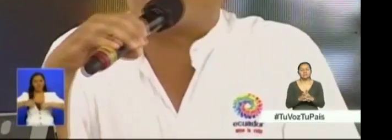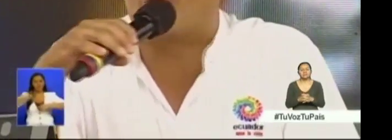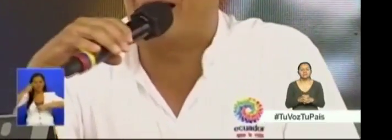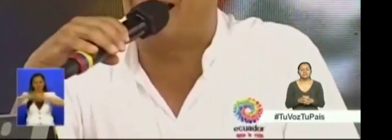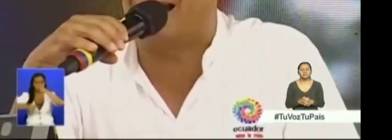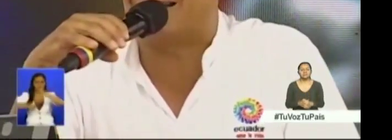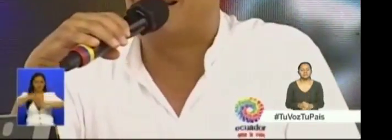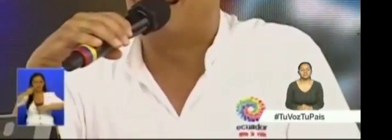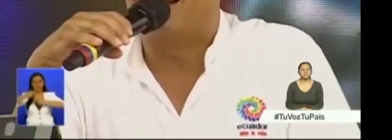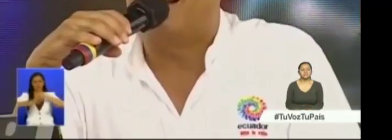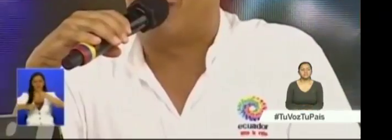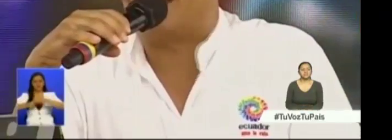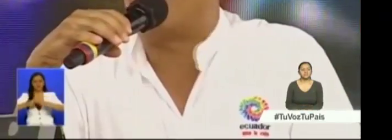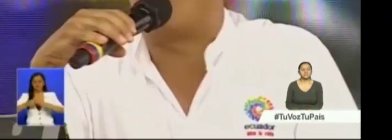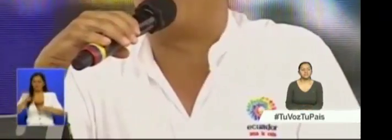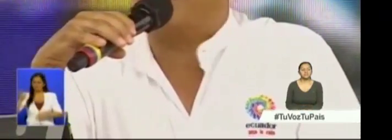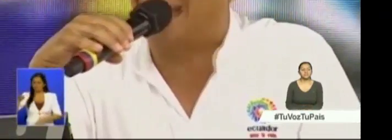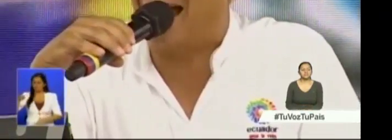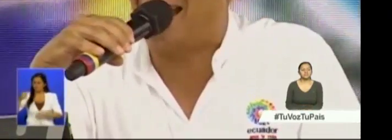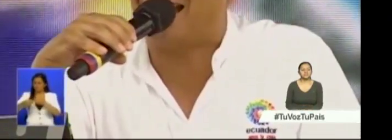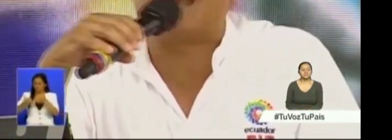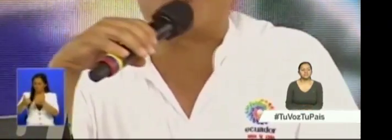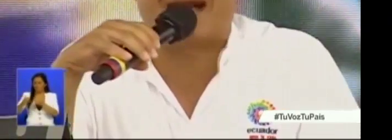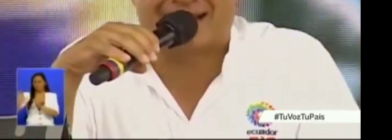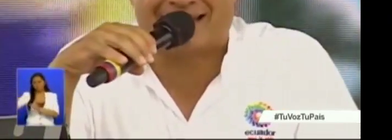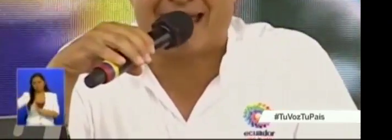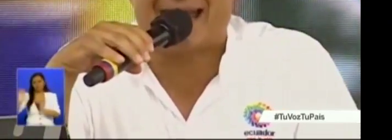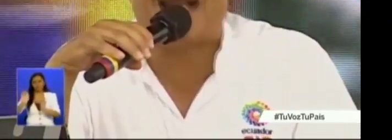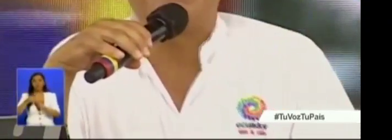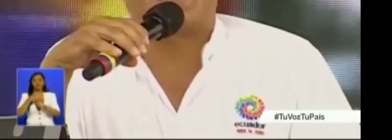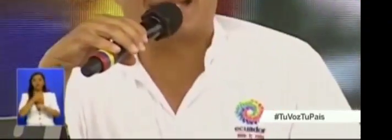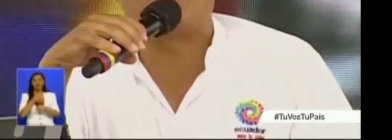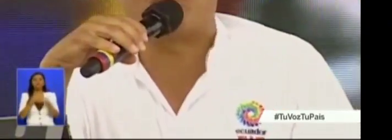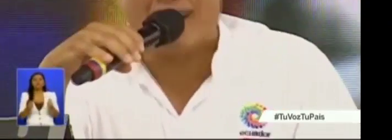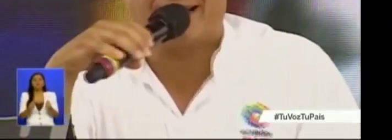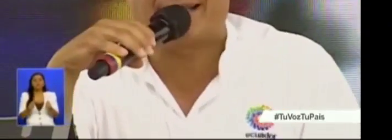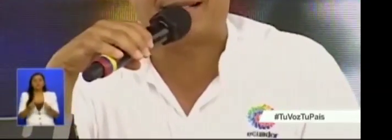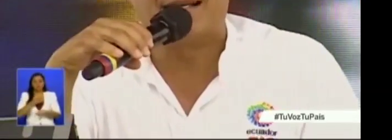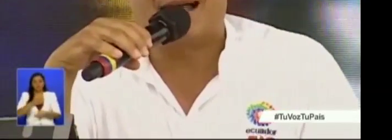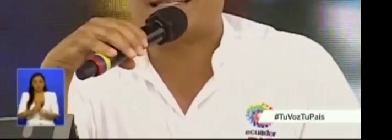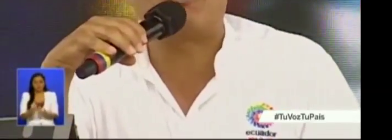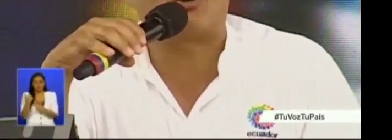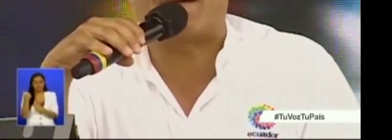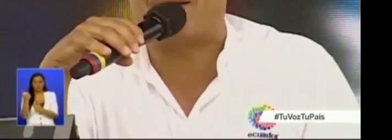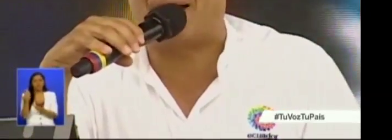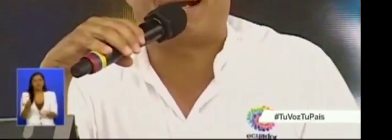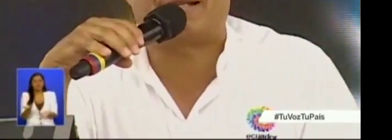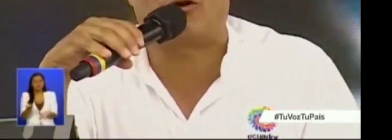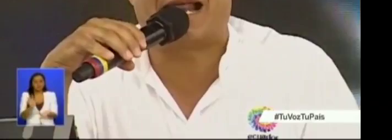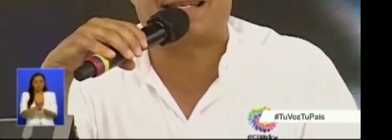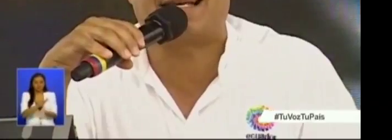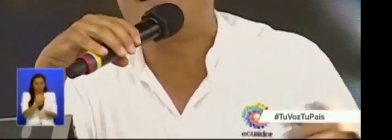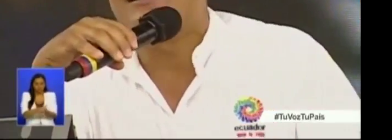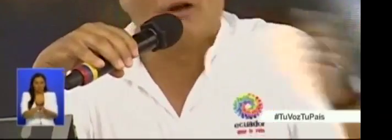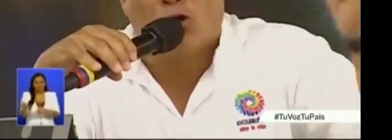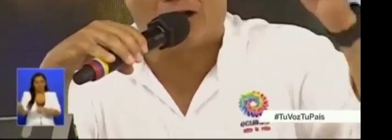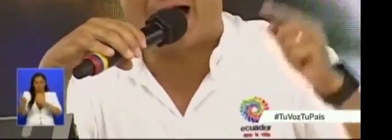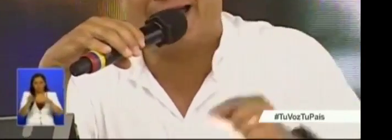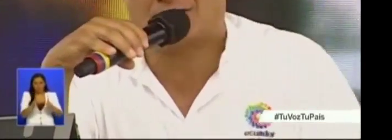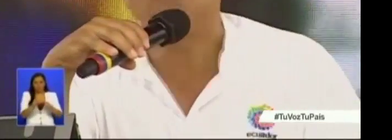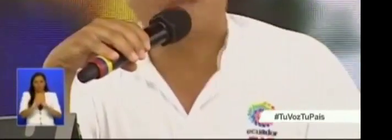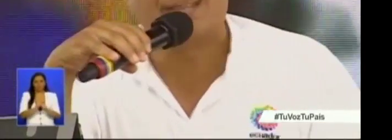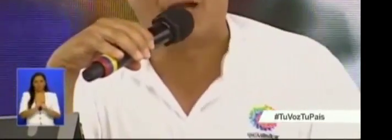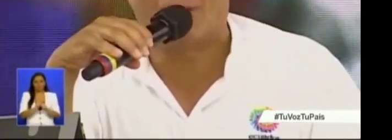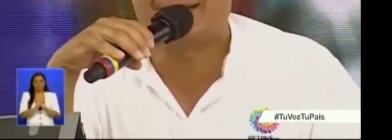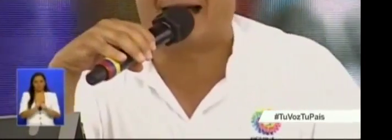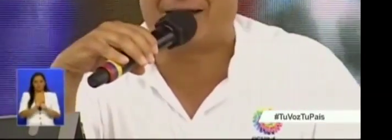hacemos escuelas, hacemos hospitales, hacemos carreteras, hacemos puentes, hacemos lo que la partidocracia nunca